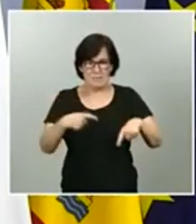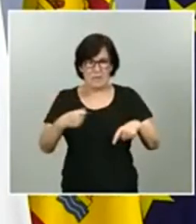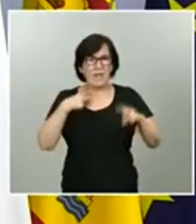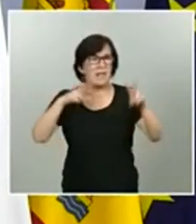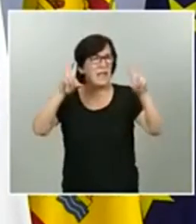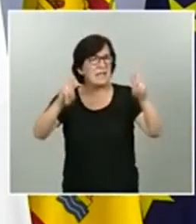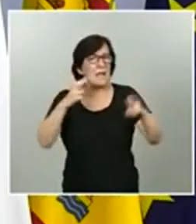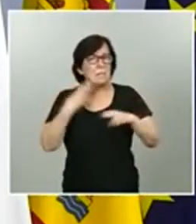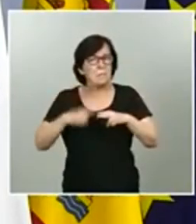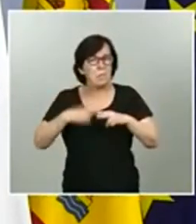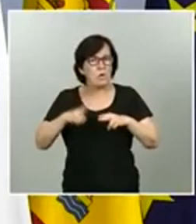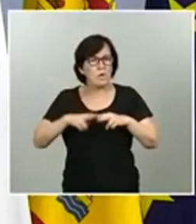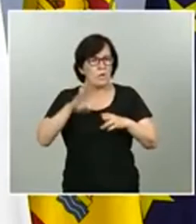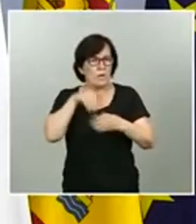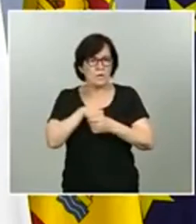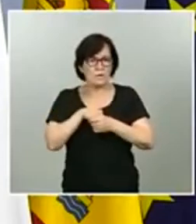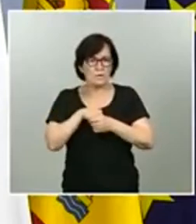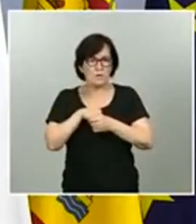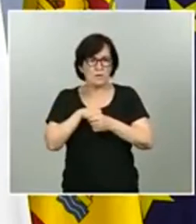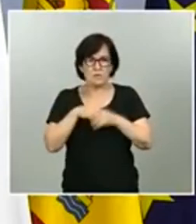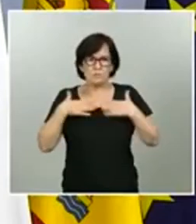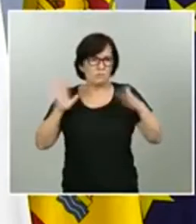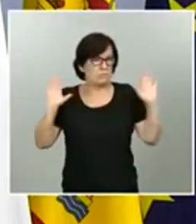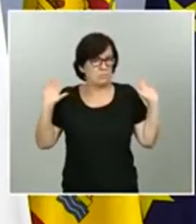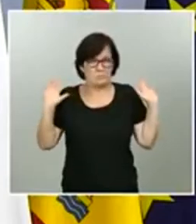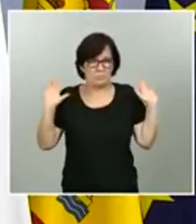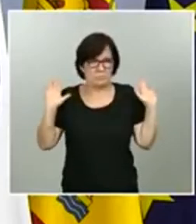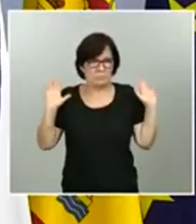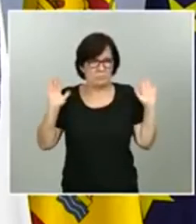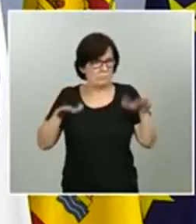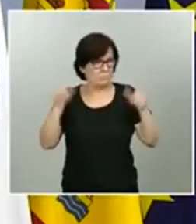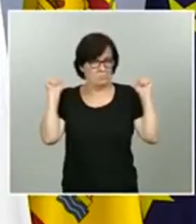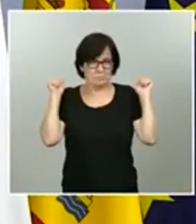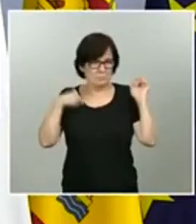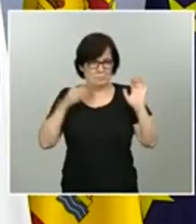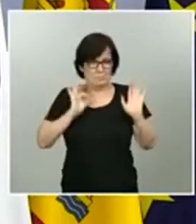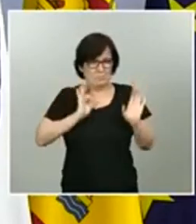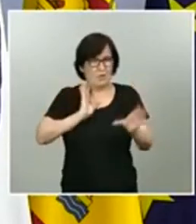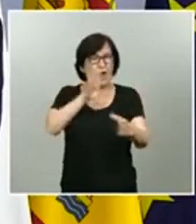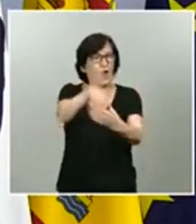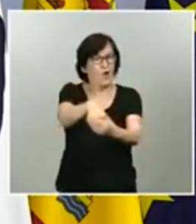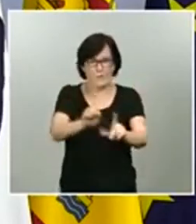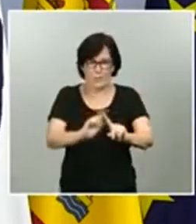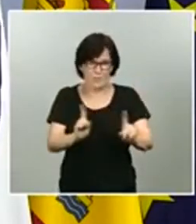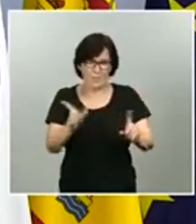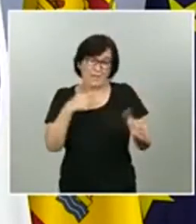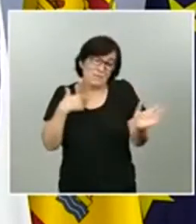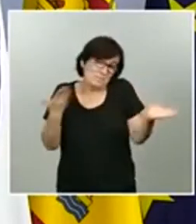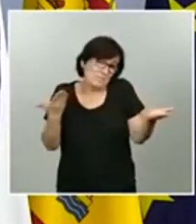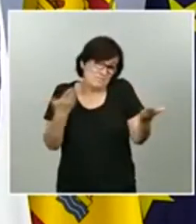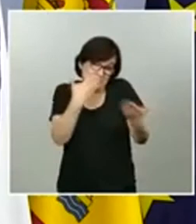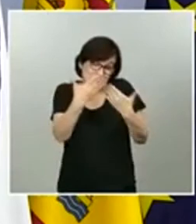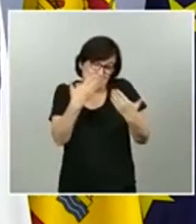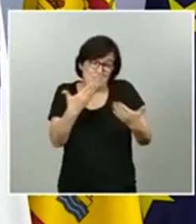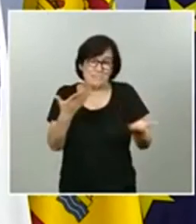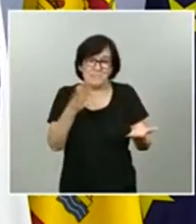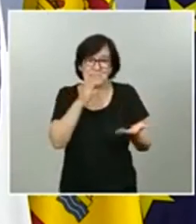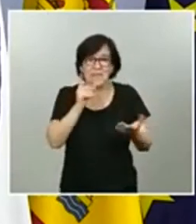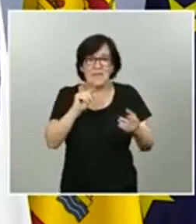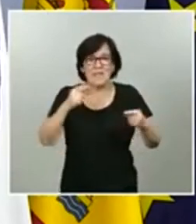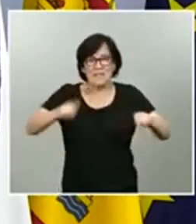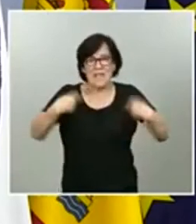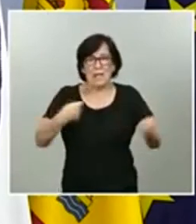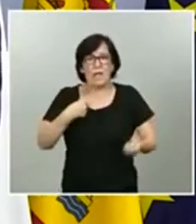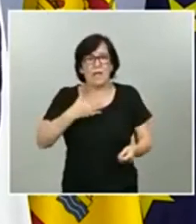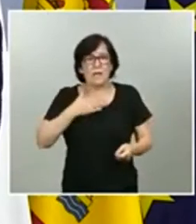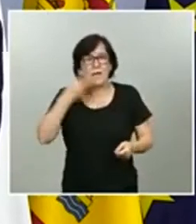interna no me meto, si me permite este término así coloquial. Sí decirles por experiencia que la